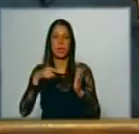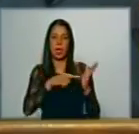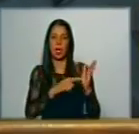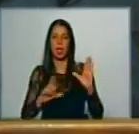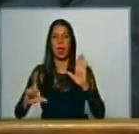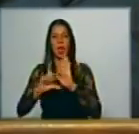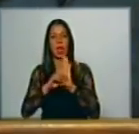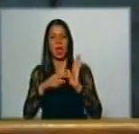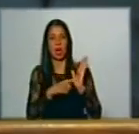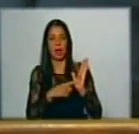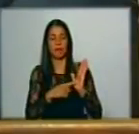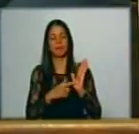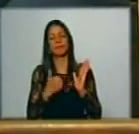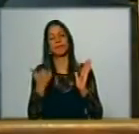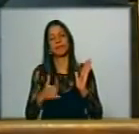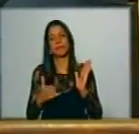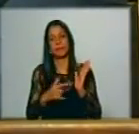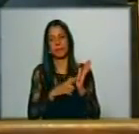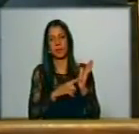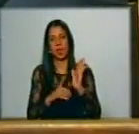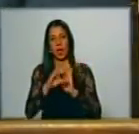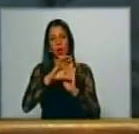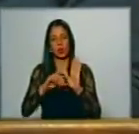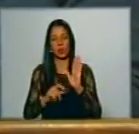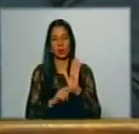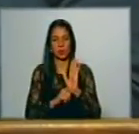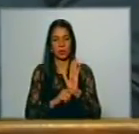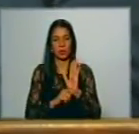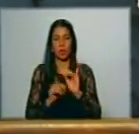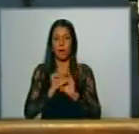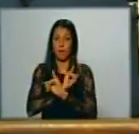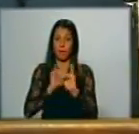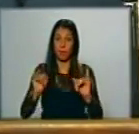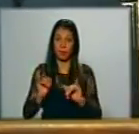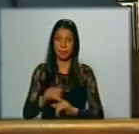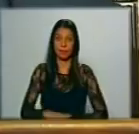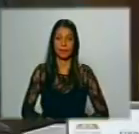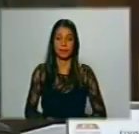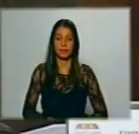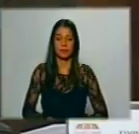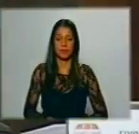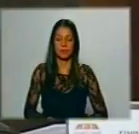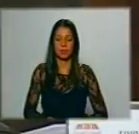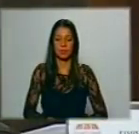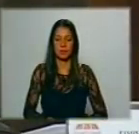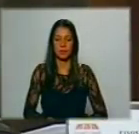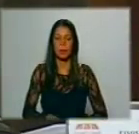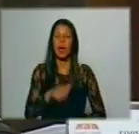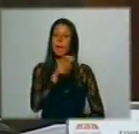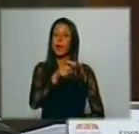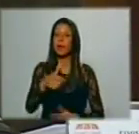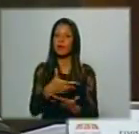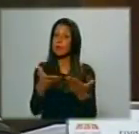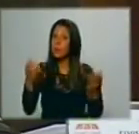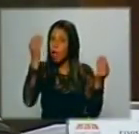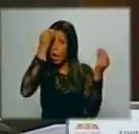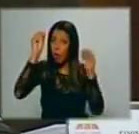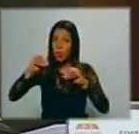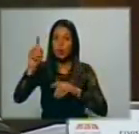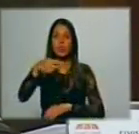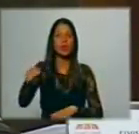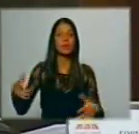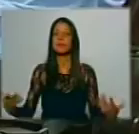que desarrolle la presente ley constitucional. Es todo. Los y las constituyentes que estén de acuerdo con el